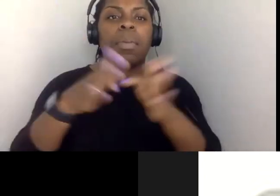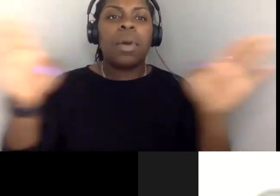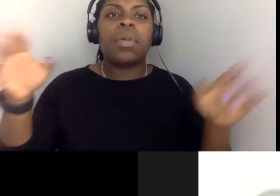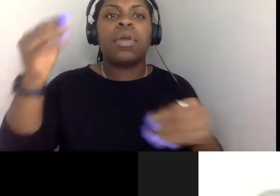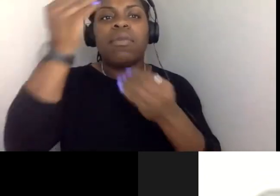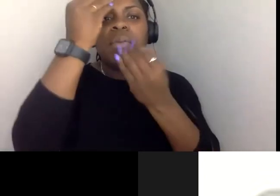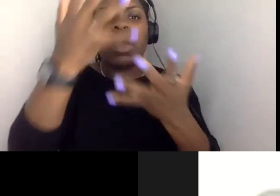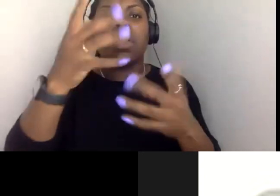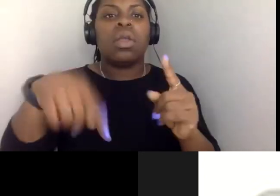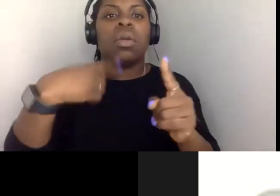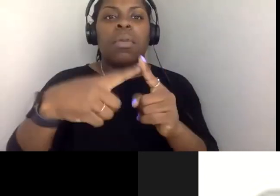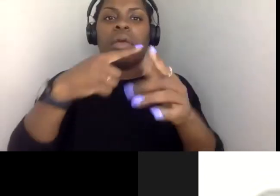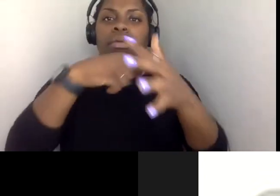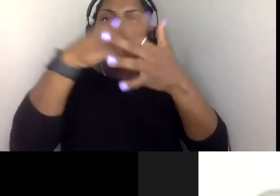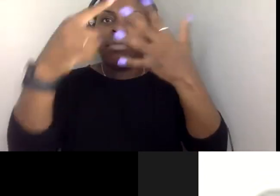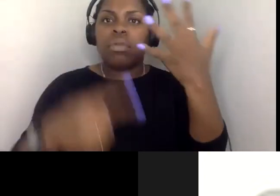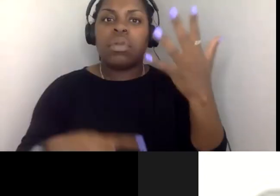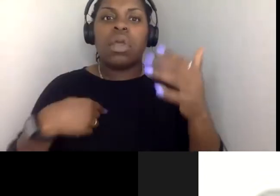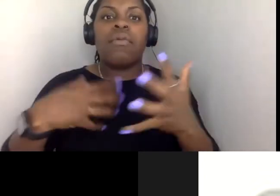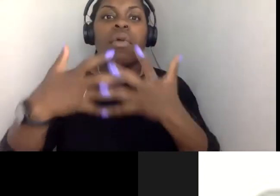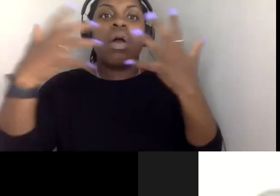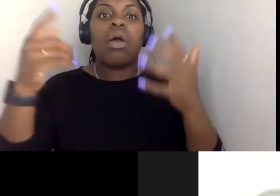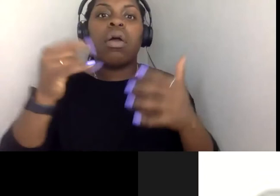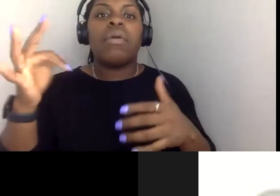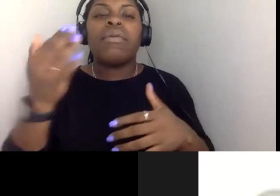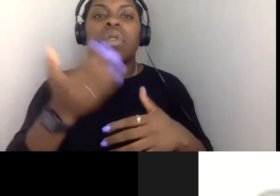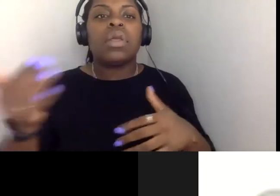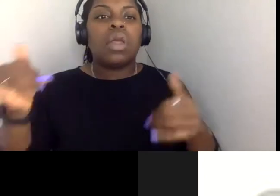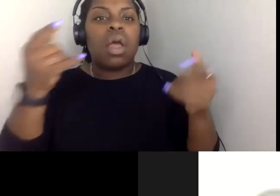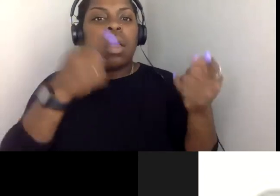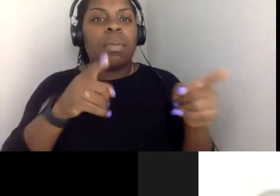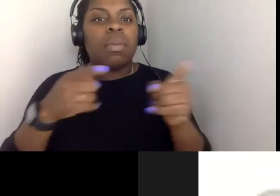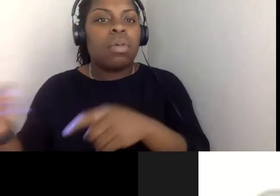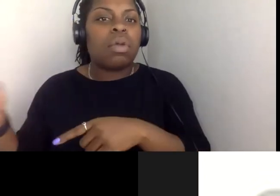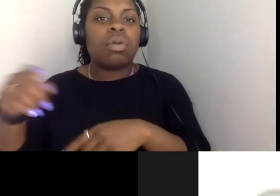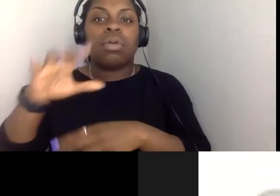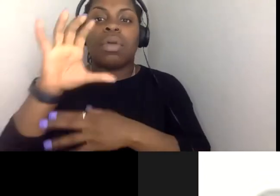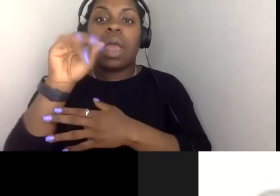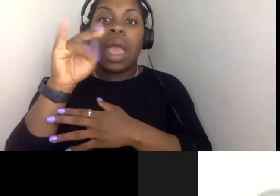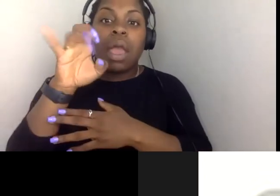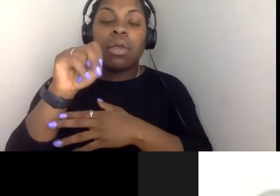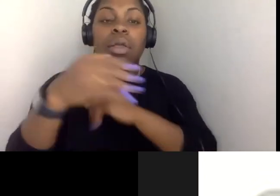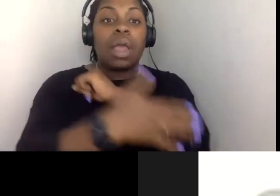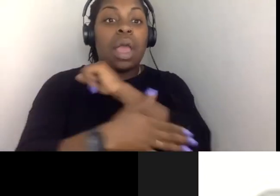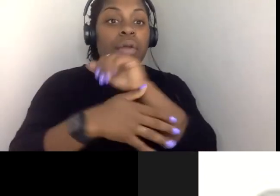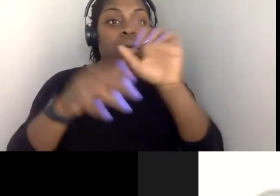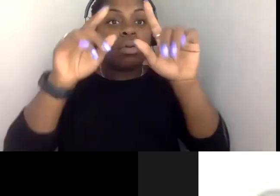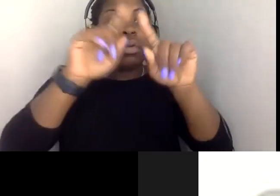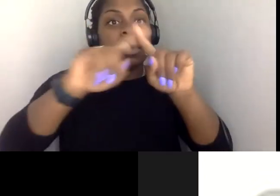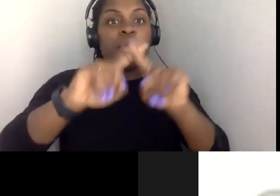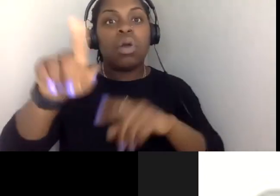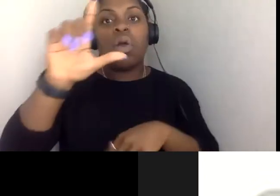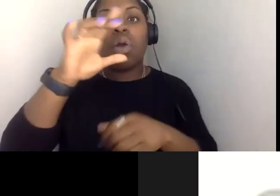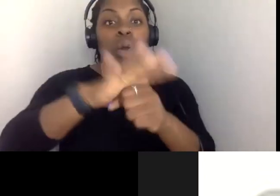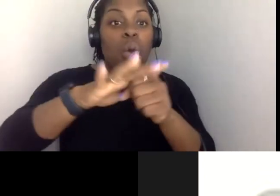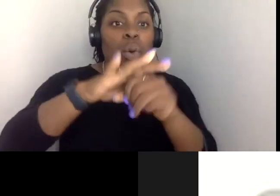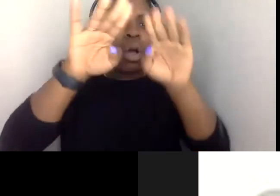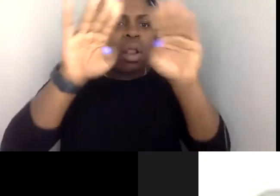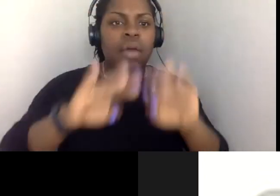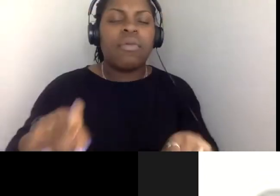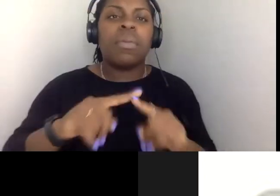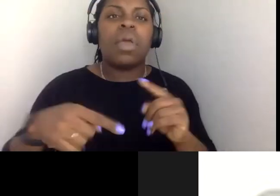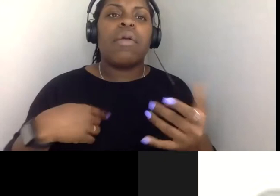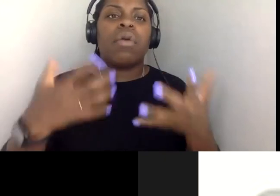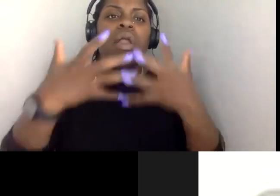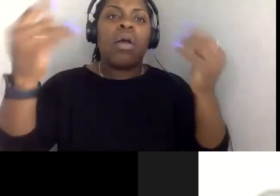hay información pública sobre ellas. Muchas de estas cosas han pasado a un nivel de condado, a un nivel local, y es